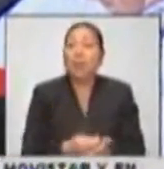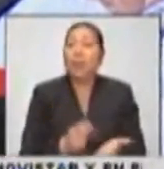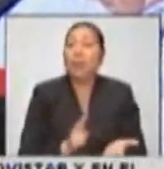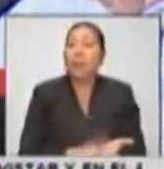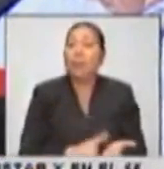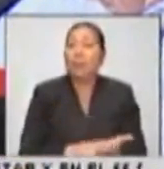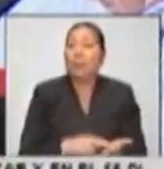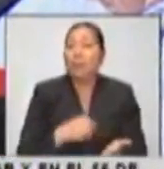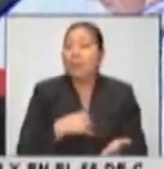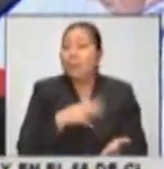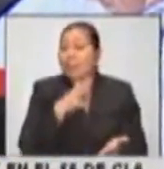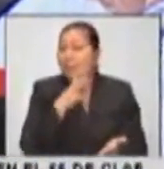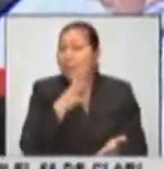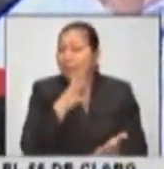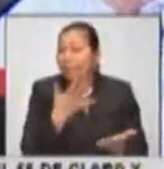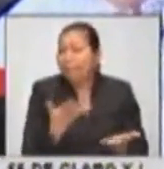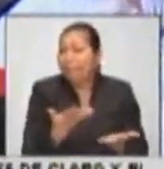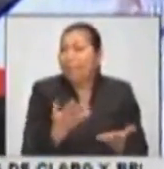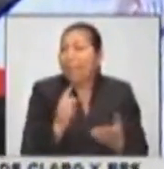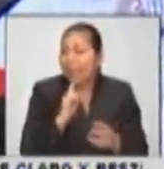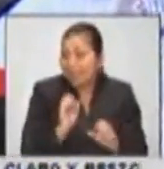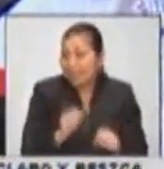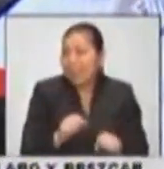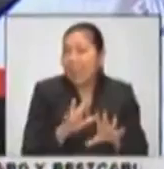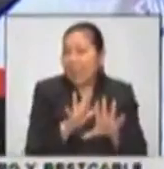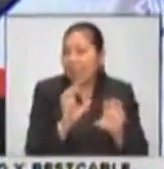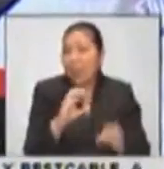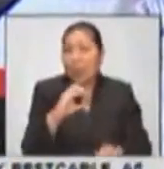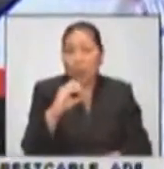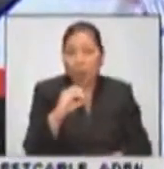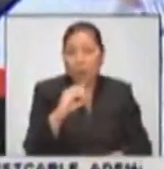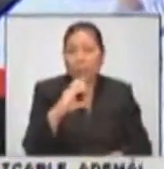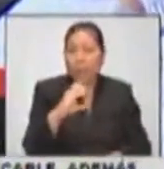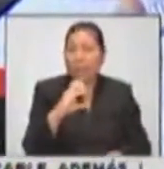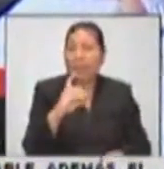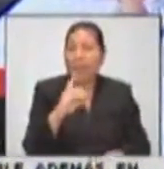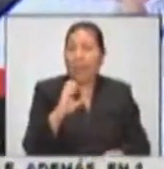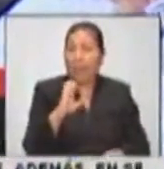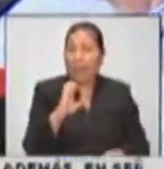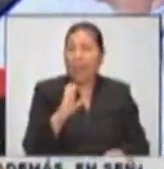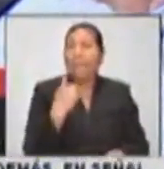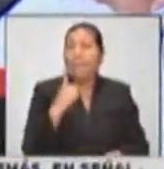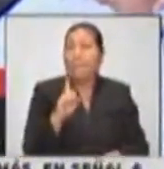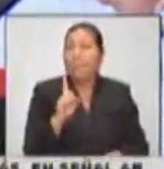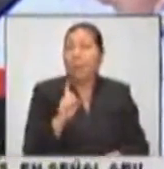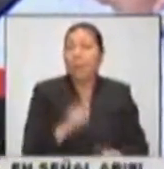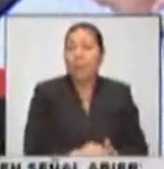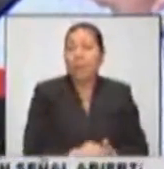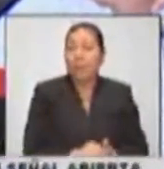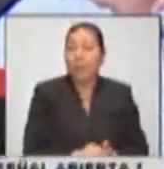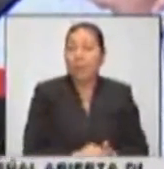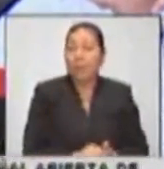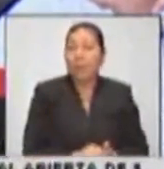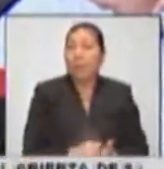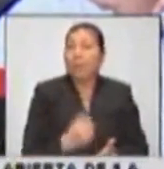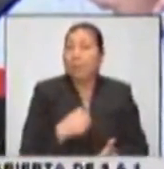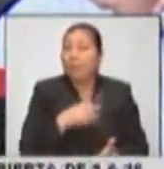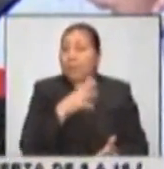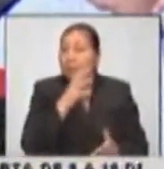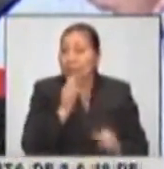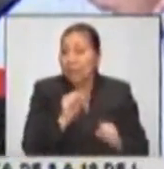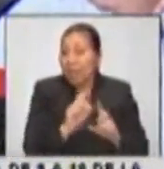Yo no sé si eso va a ser evaluado por la OCDE o podría ser evaluado por la OCDE, ¿no es